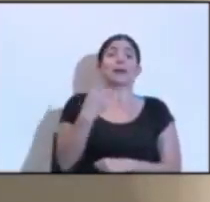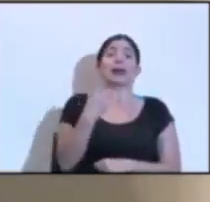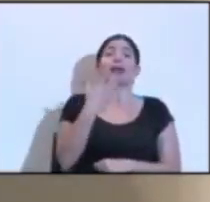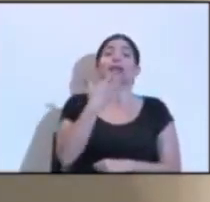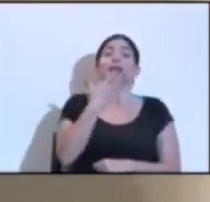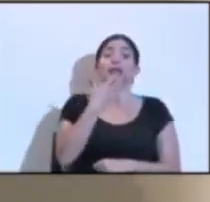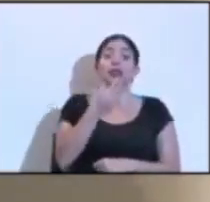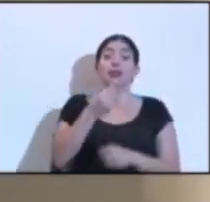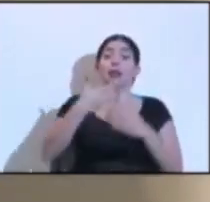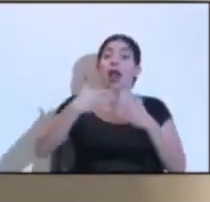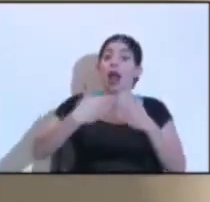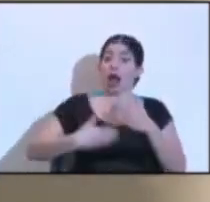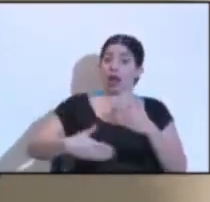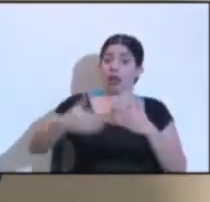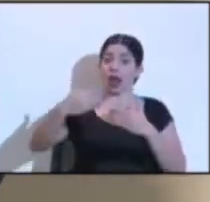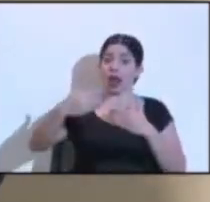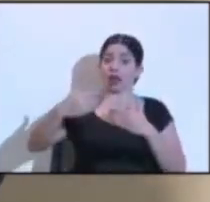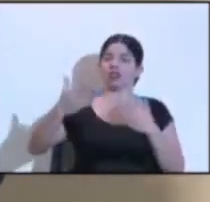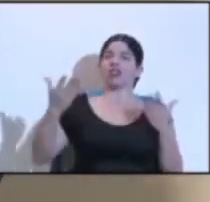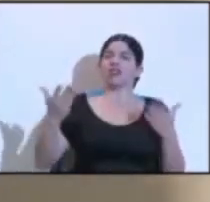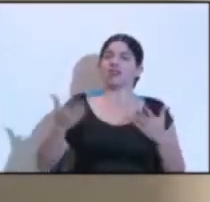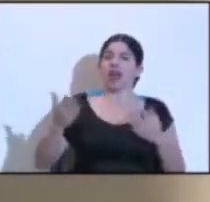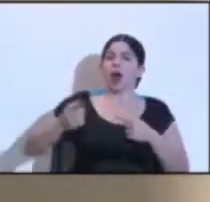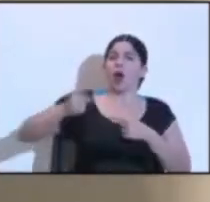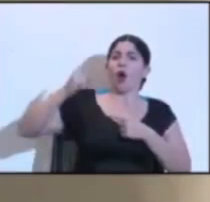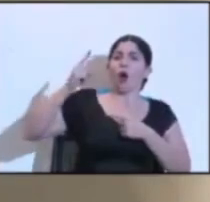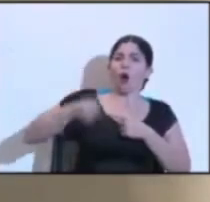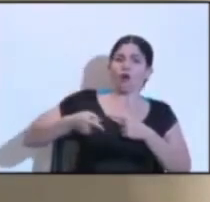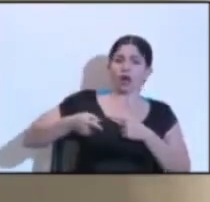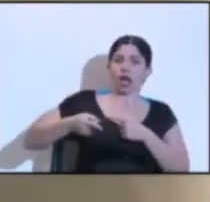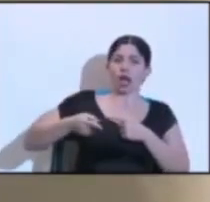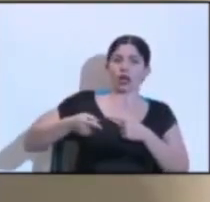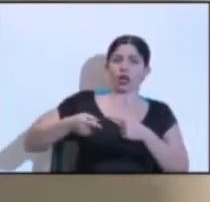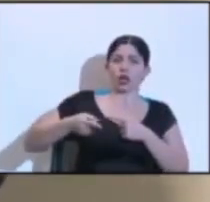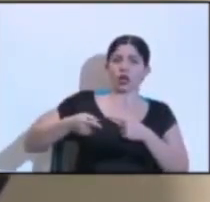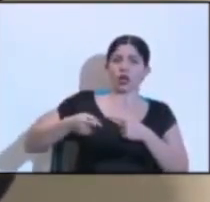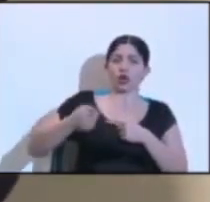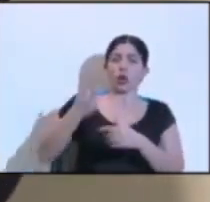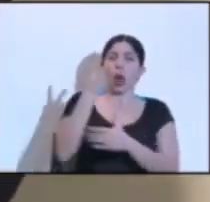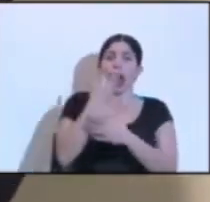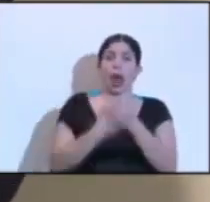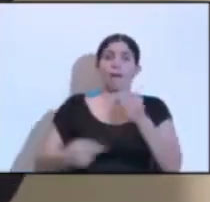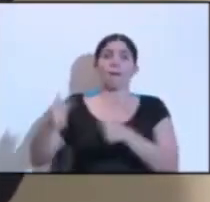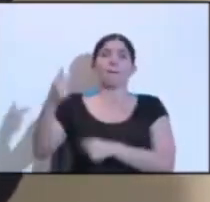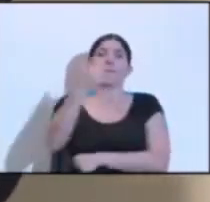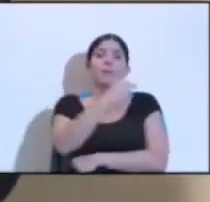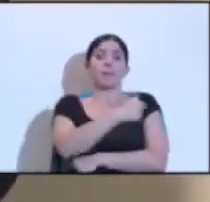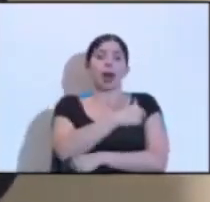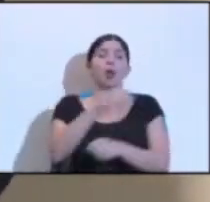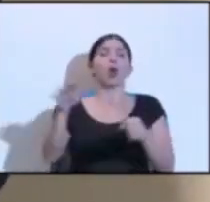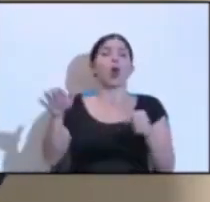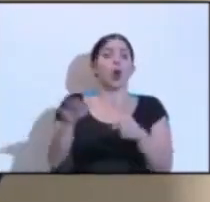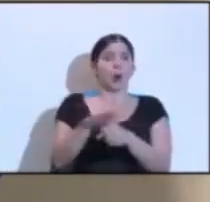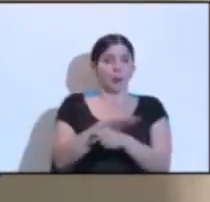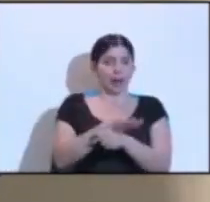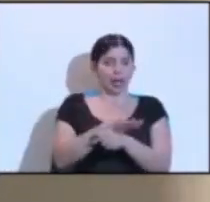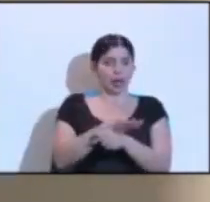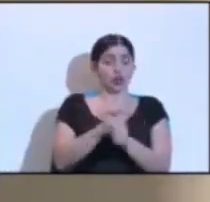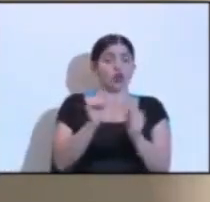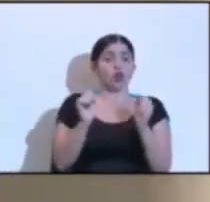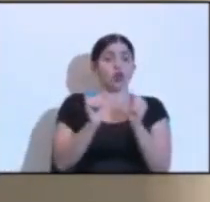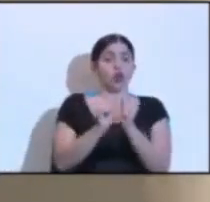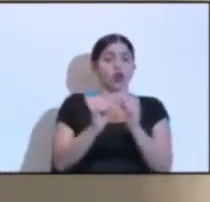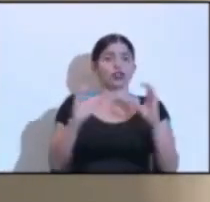va a ser obligatorio el esquema de vacunación completo y con su